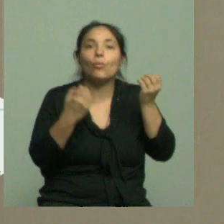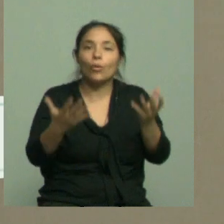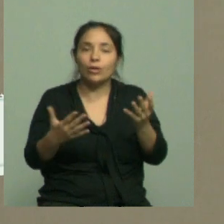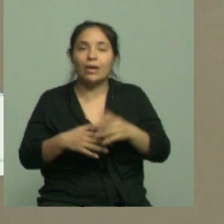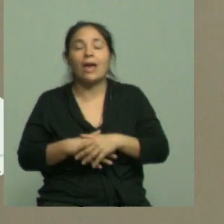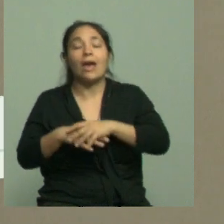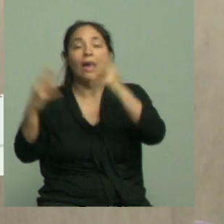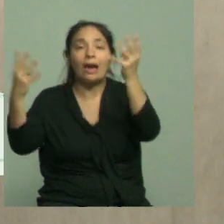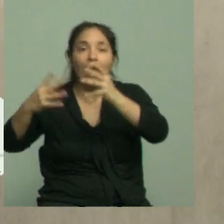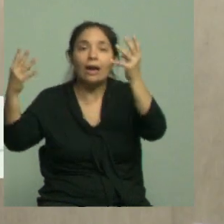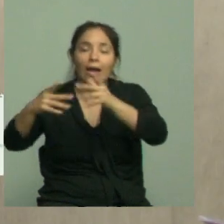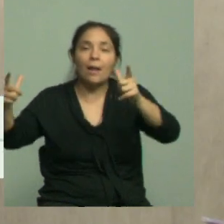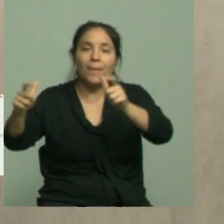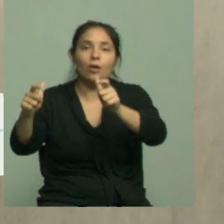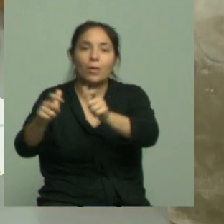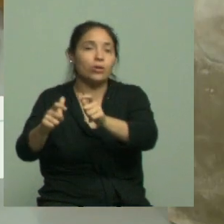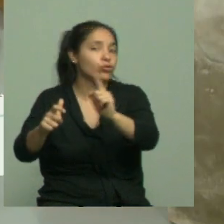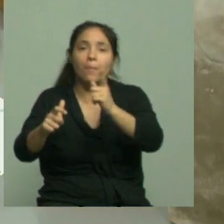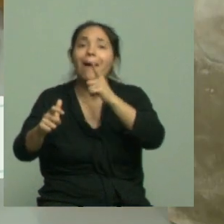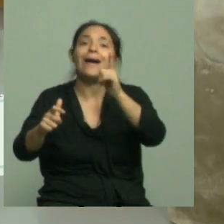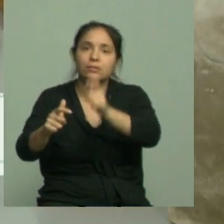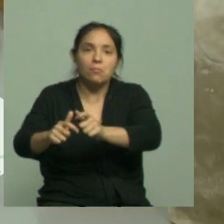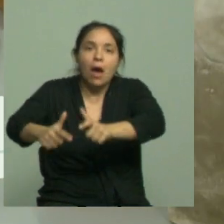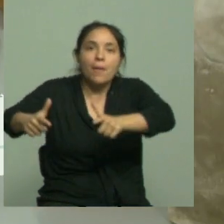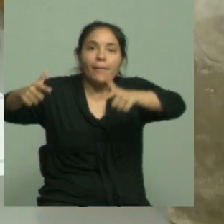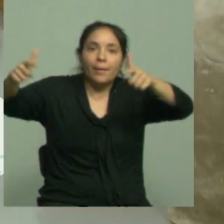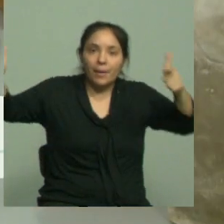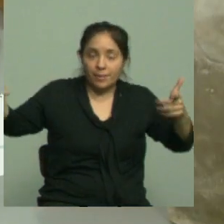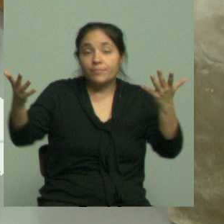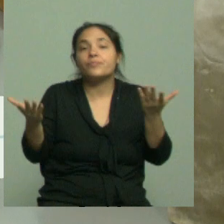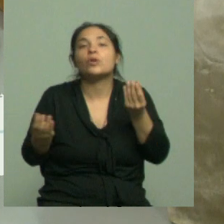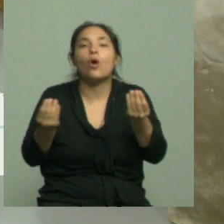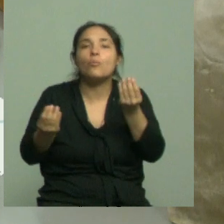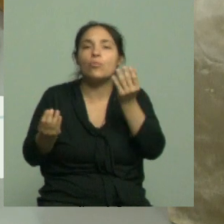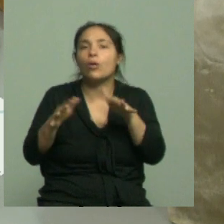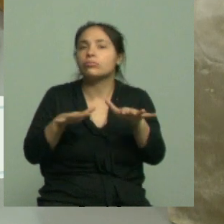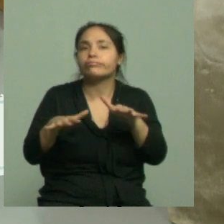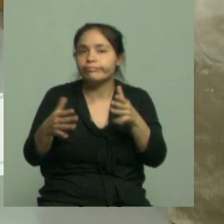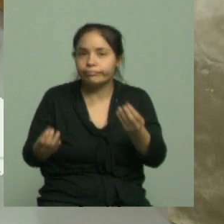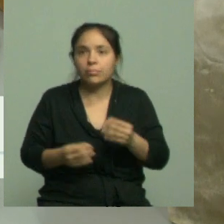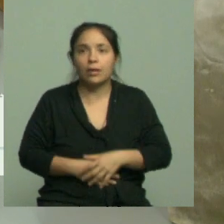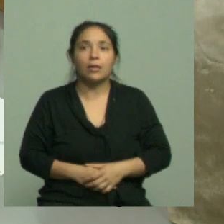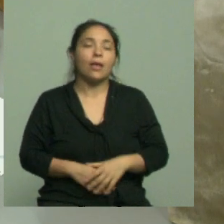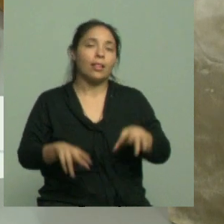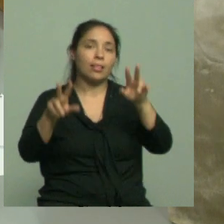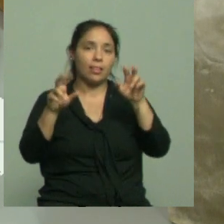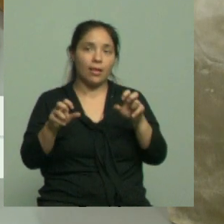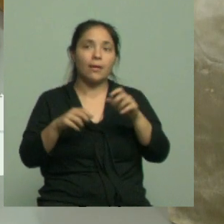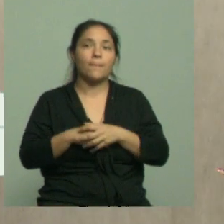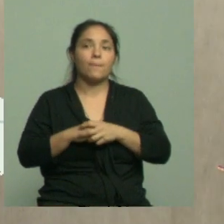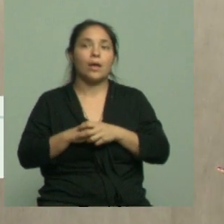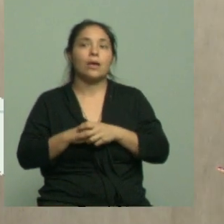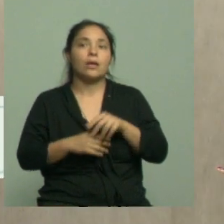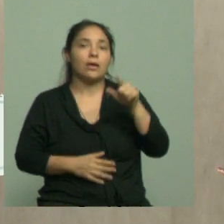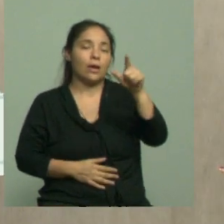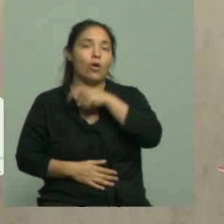vez de achicarse empiece a ampliarse en el territorio. ¿Cuál es la visión que tenés vos de eso? La situación en base a la declaración de varios mandatarios